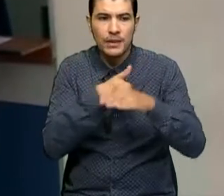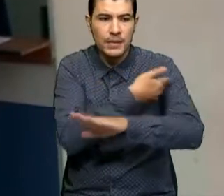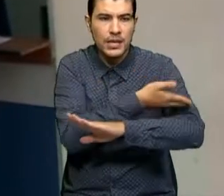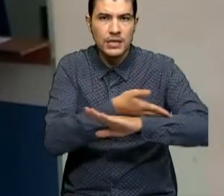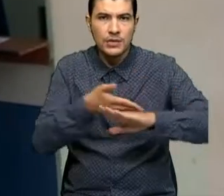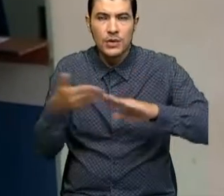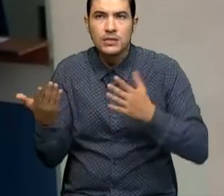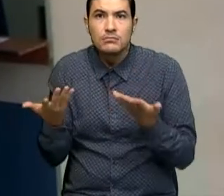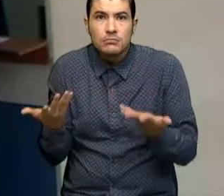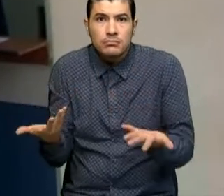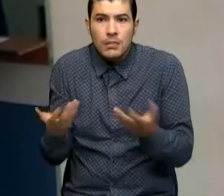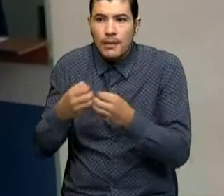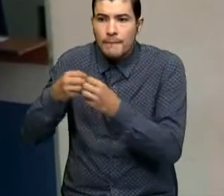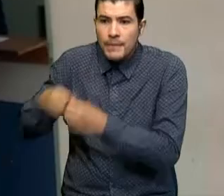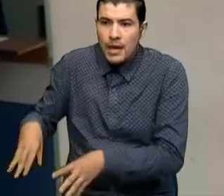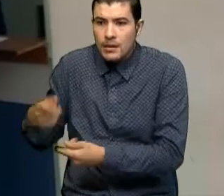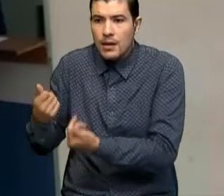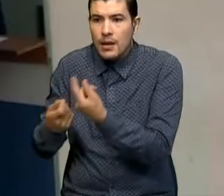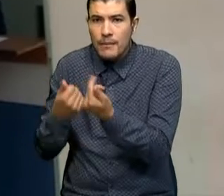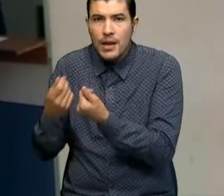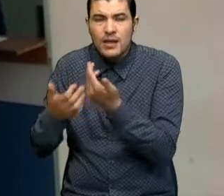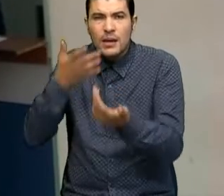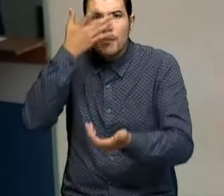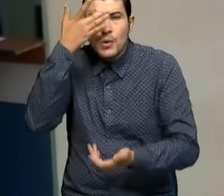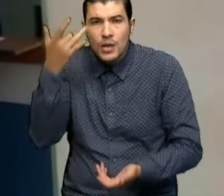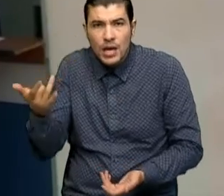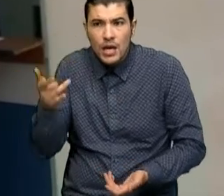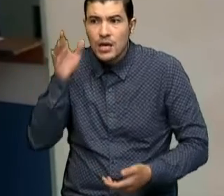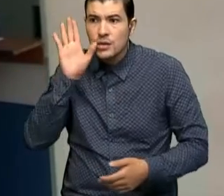están prácticamente perdidos debido a